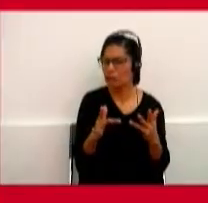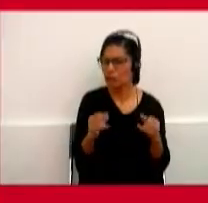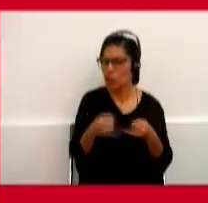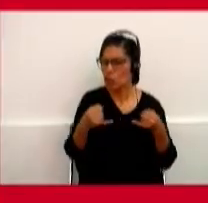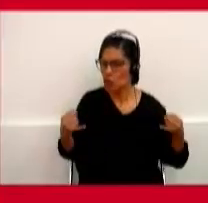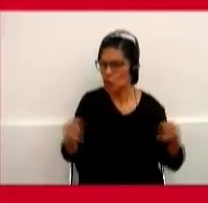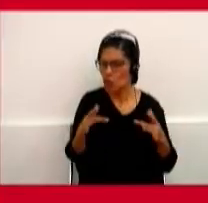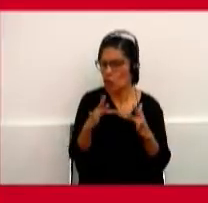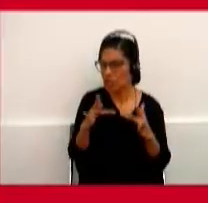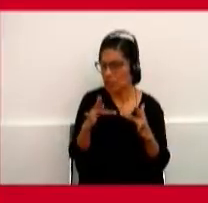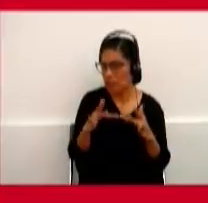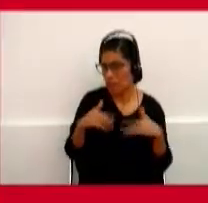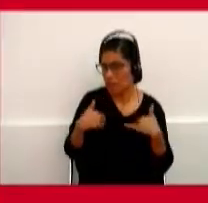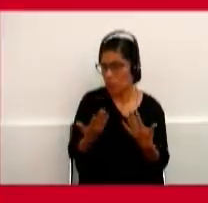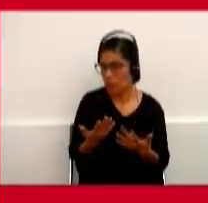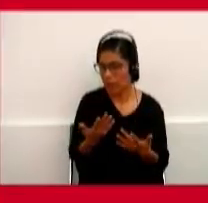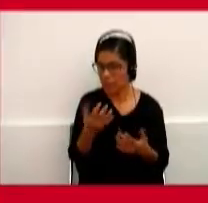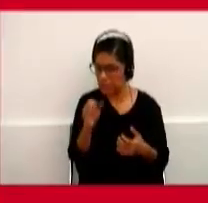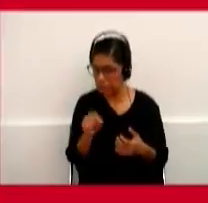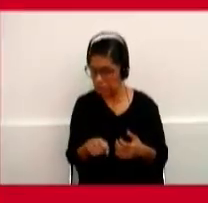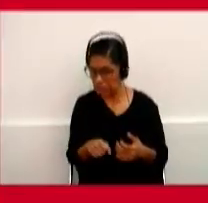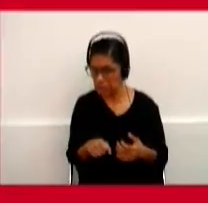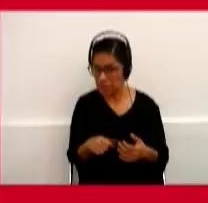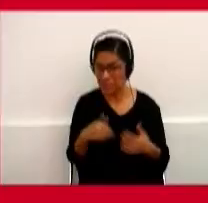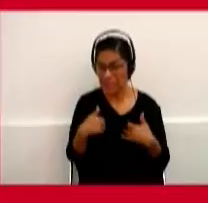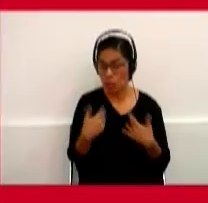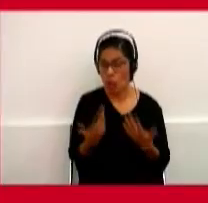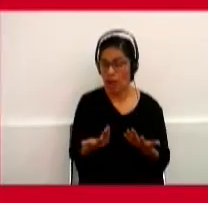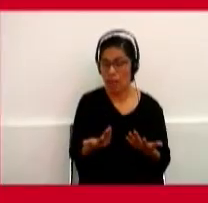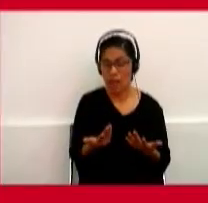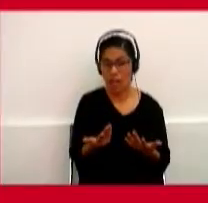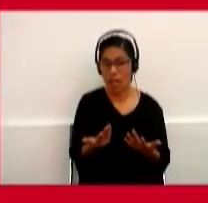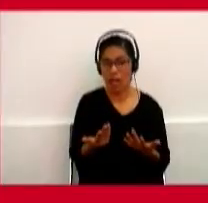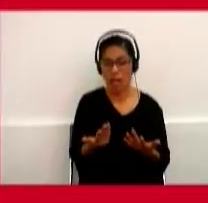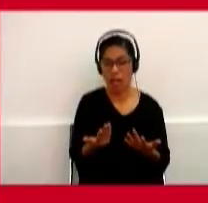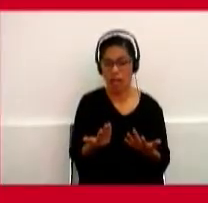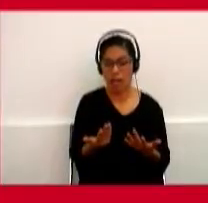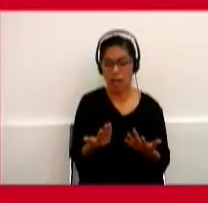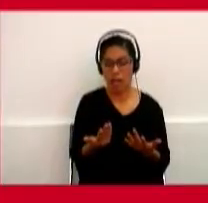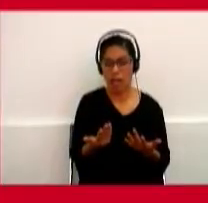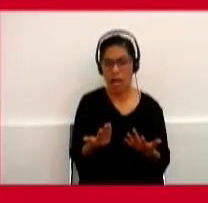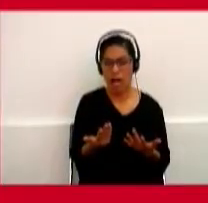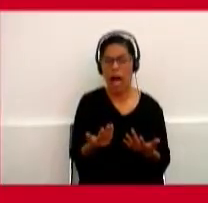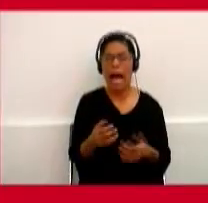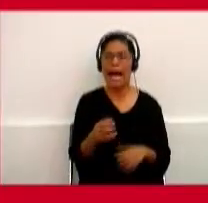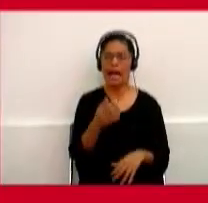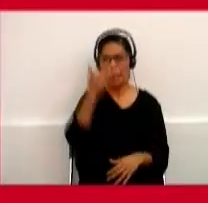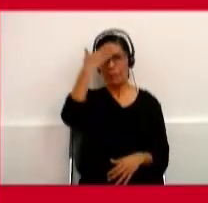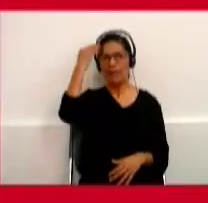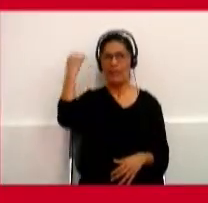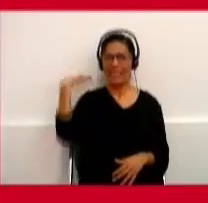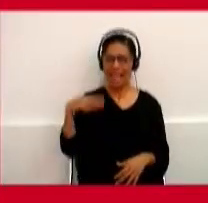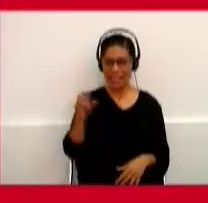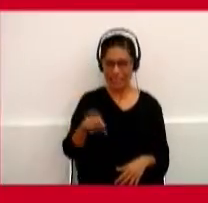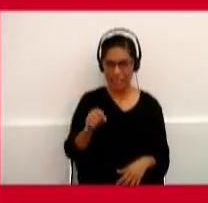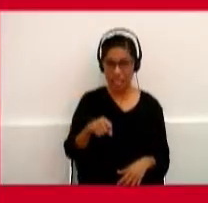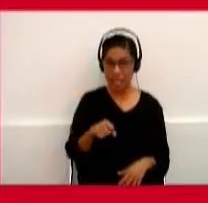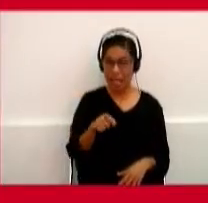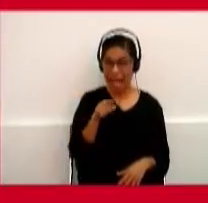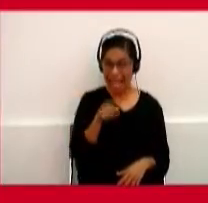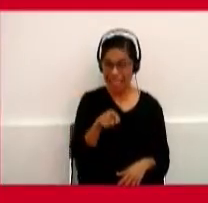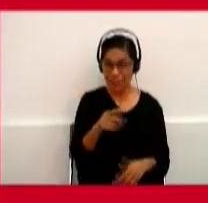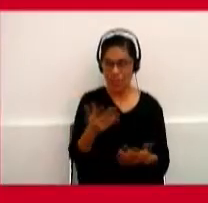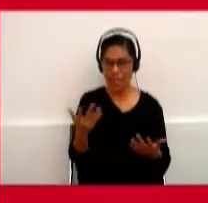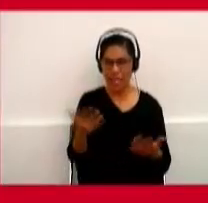¿Se puede trabajar sin Yes. Sí, me olvidaba. Esencialmente lo que